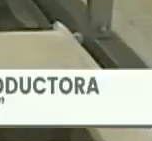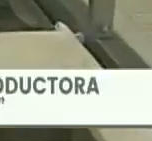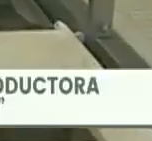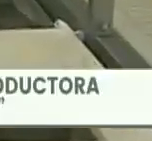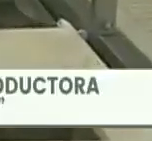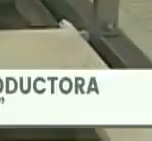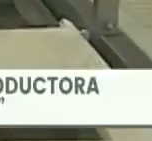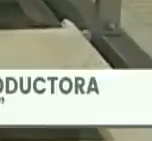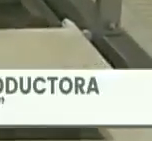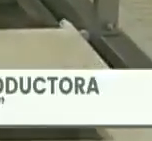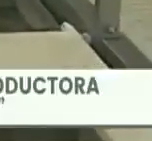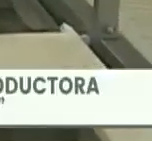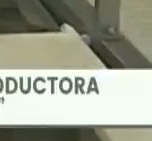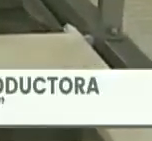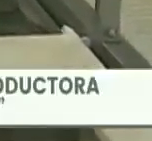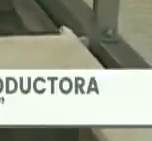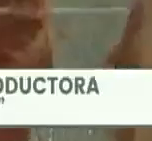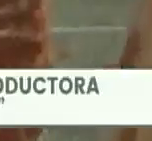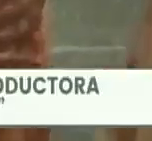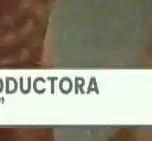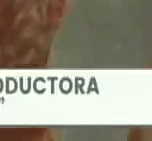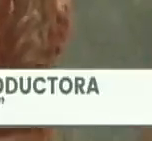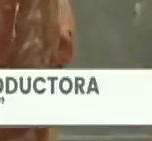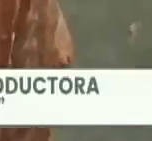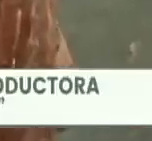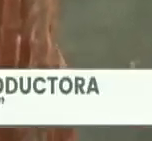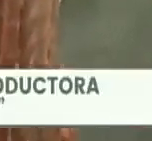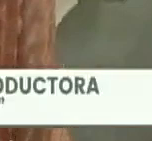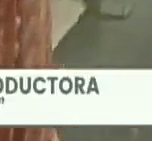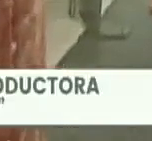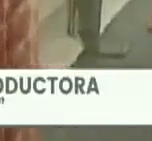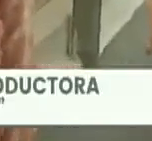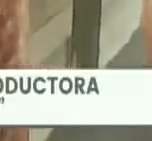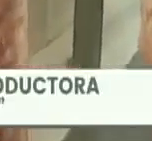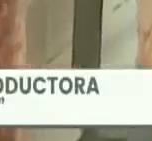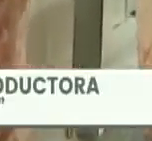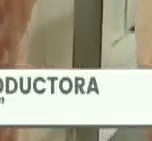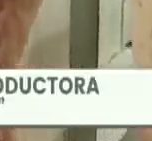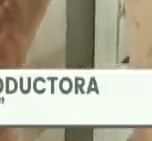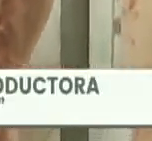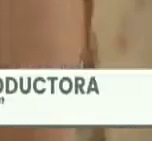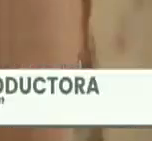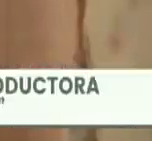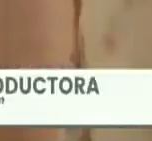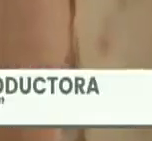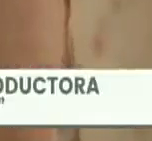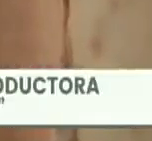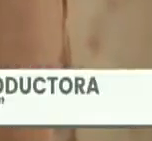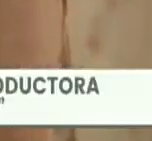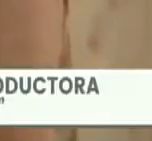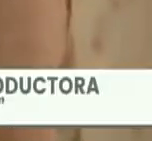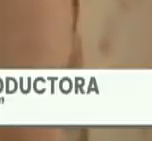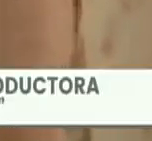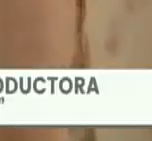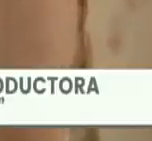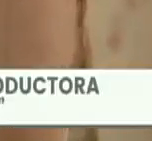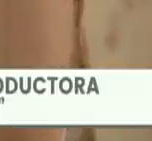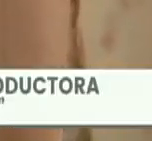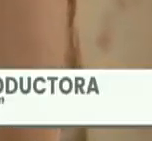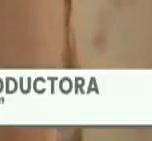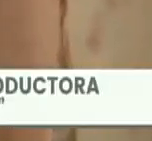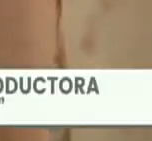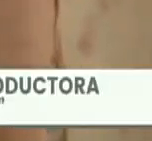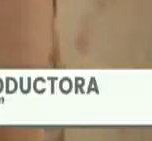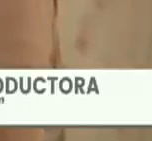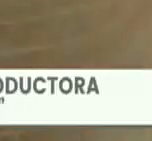rubro para ser almacenadas hasta su despacho. En estas cavas cuenta con una temperatura de